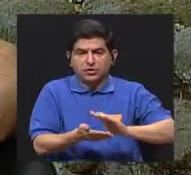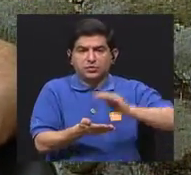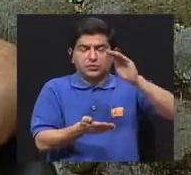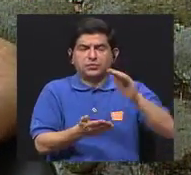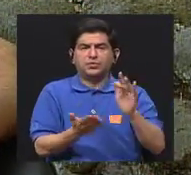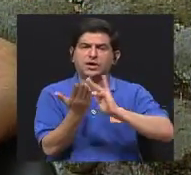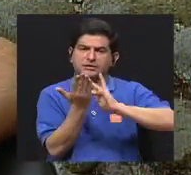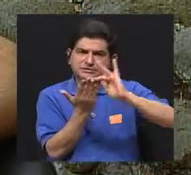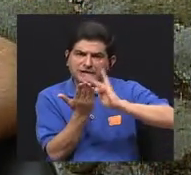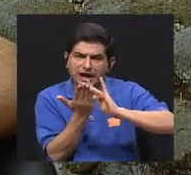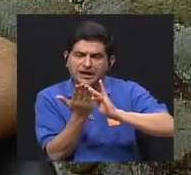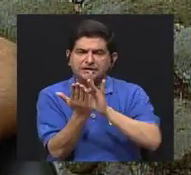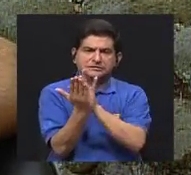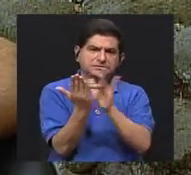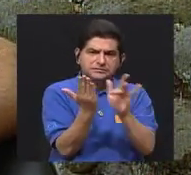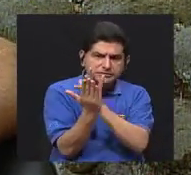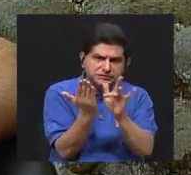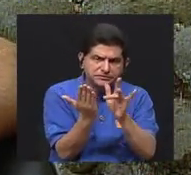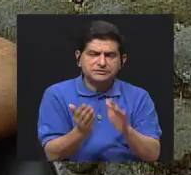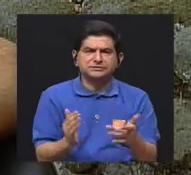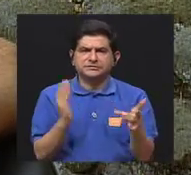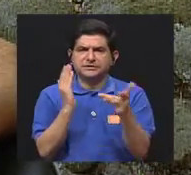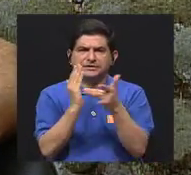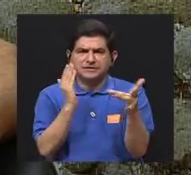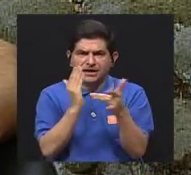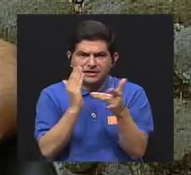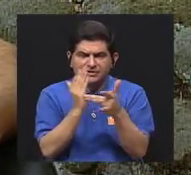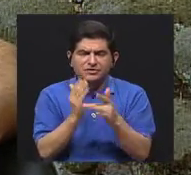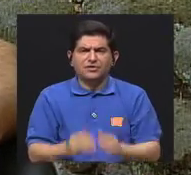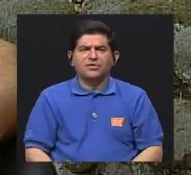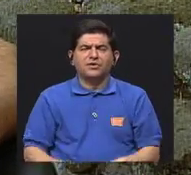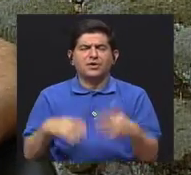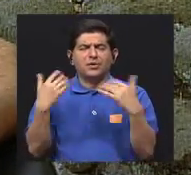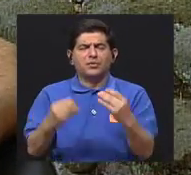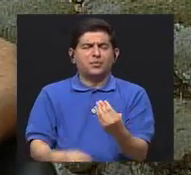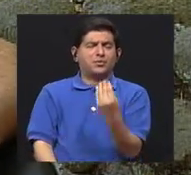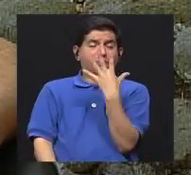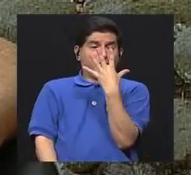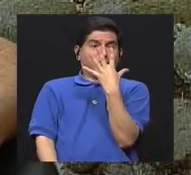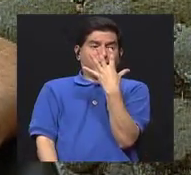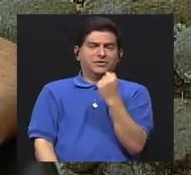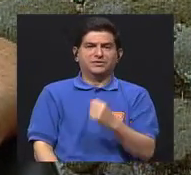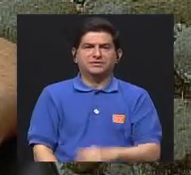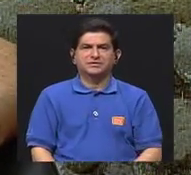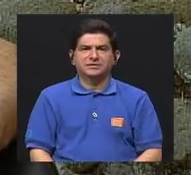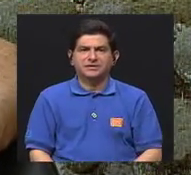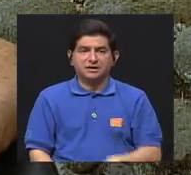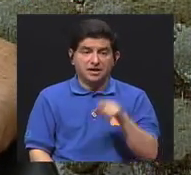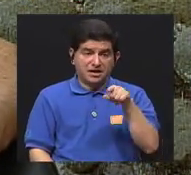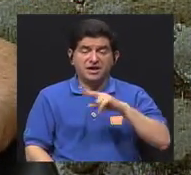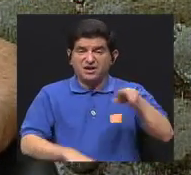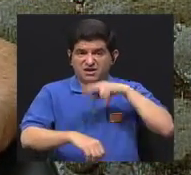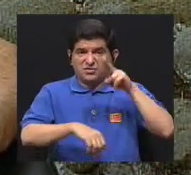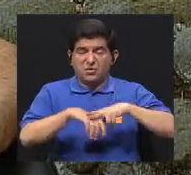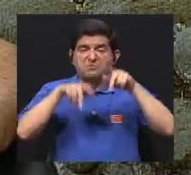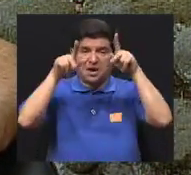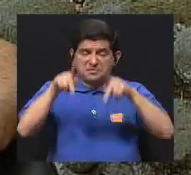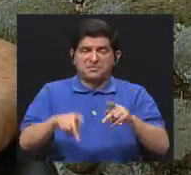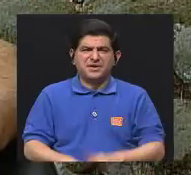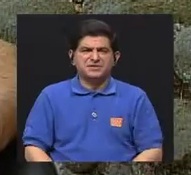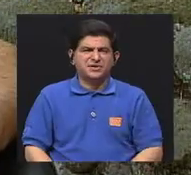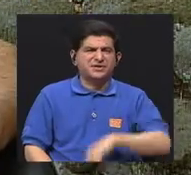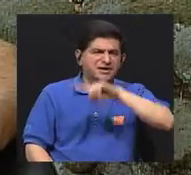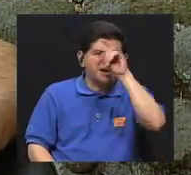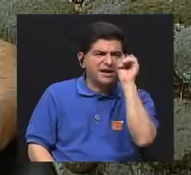las tabletas, este tipo de aparatos que nos emiten muchísima luz, ¿verdad? Y no es infrecuente que las personas nos